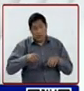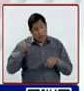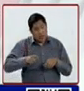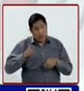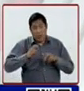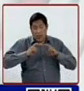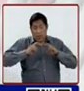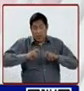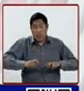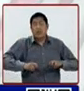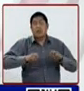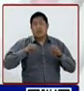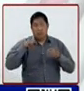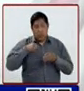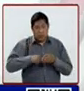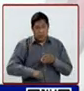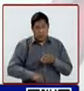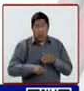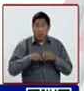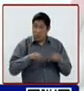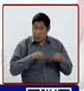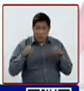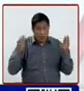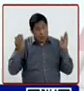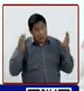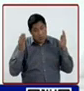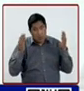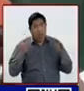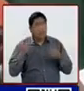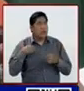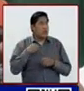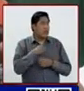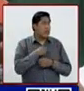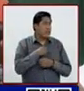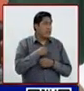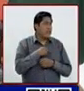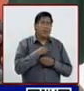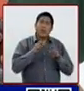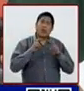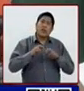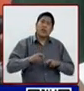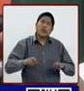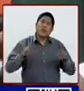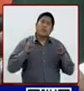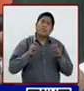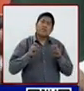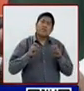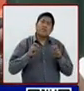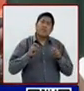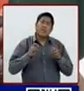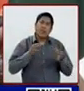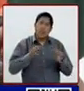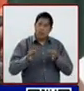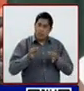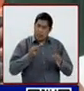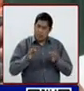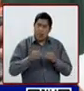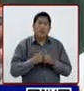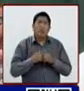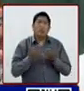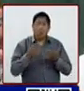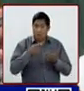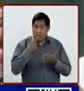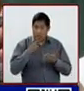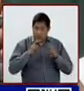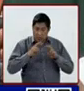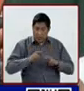requiere un análisis minucioso. Vamos a hacer comparaciones, vamos a analizar de manera descriptiva, tal como se